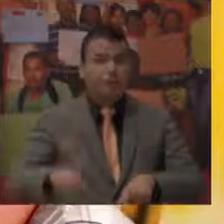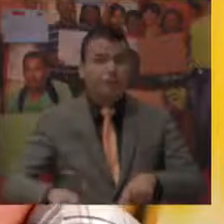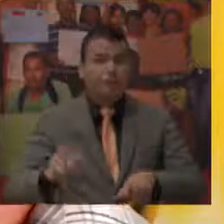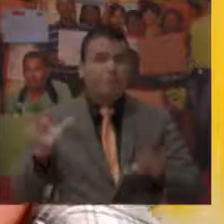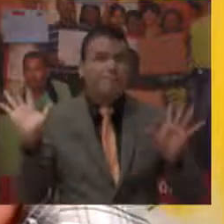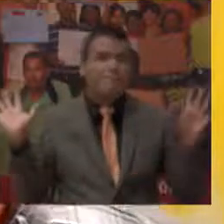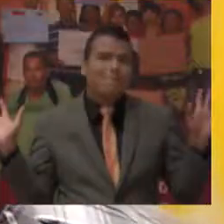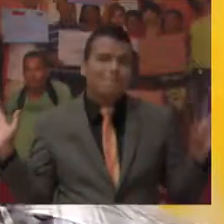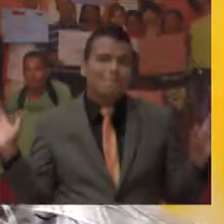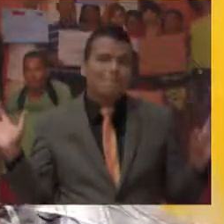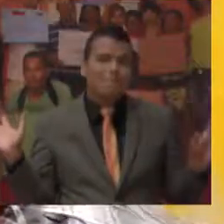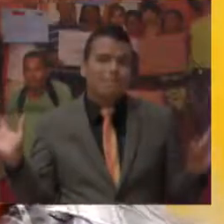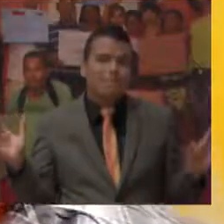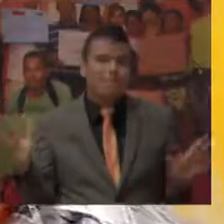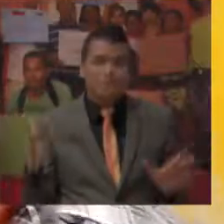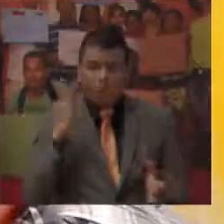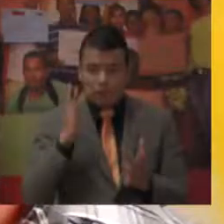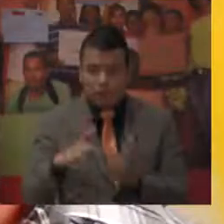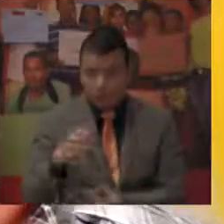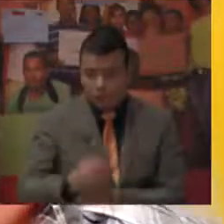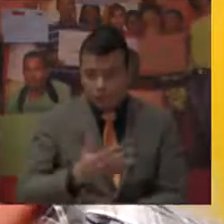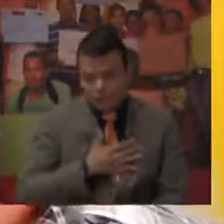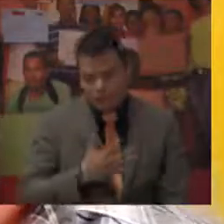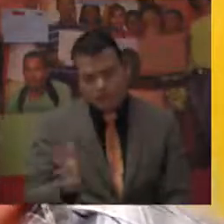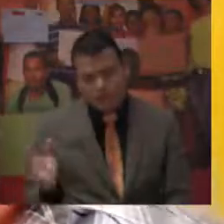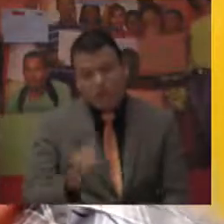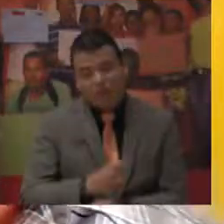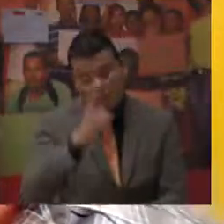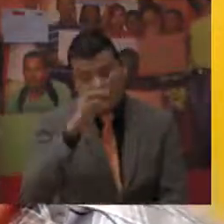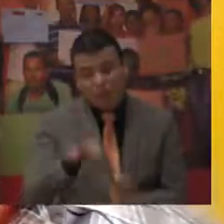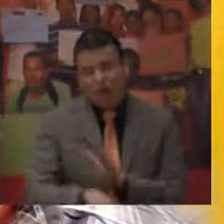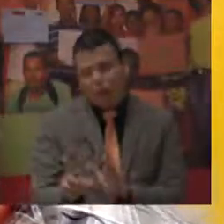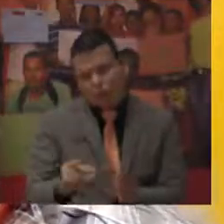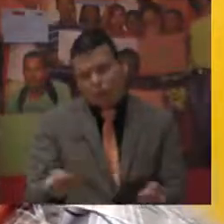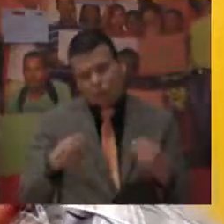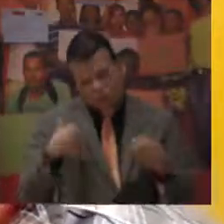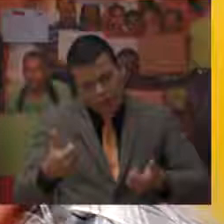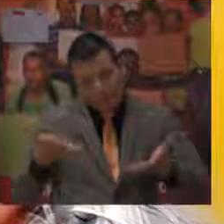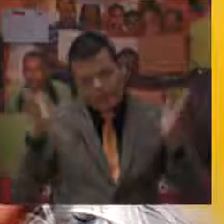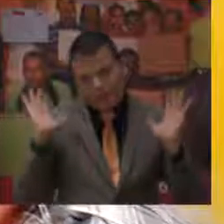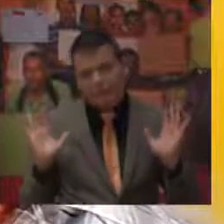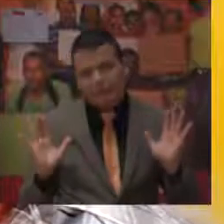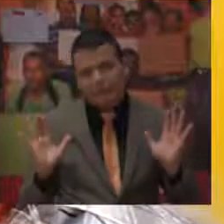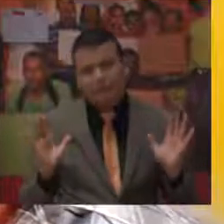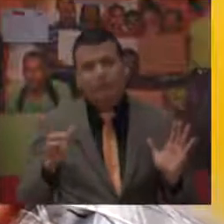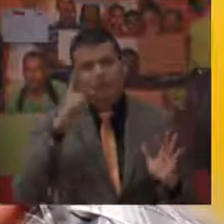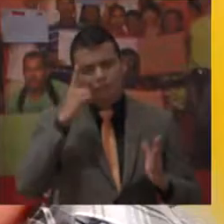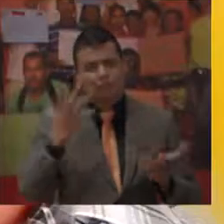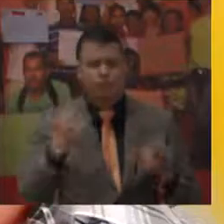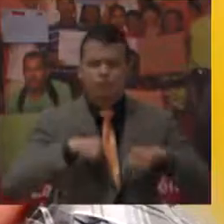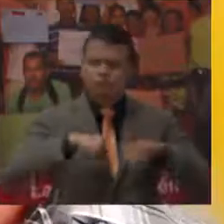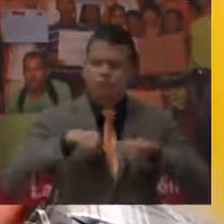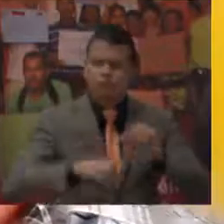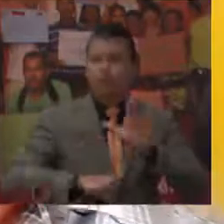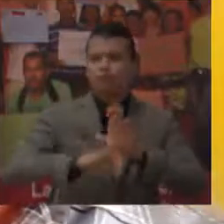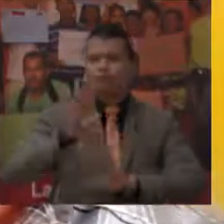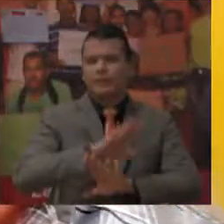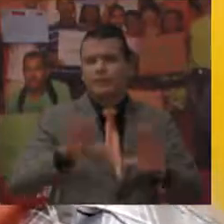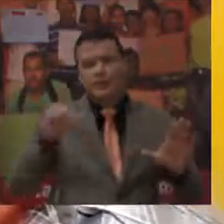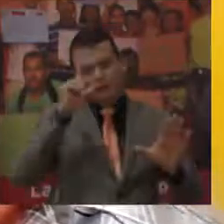creo que no me preparé para esto, pero bueno, el trabajo no es deshonra. También sé que voy a salir adelante, pero de igual